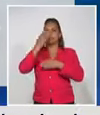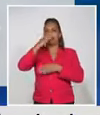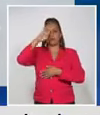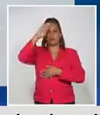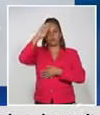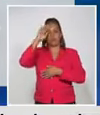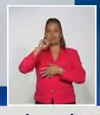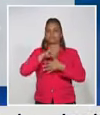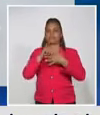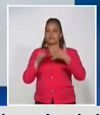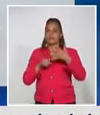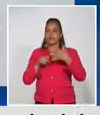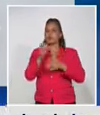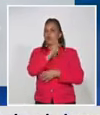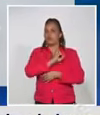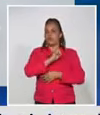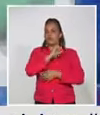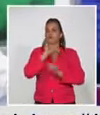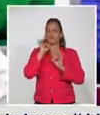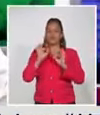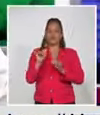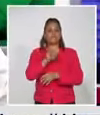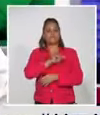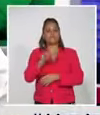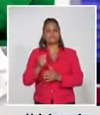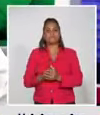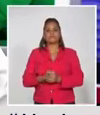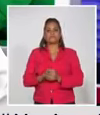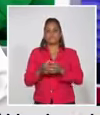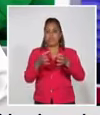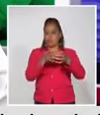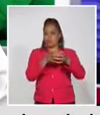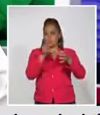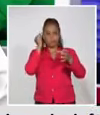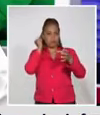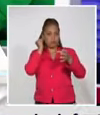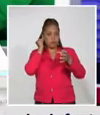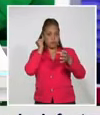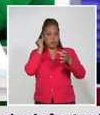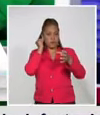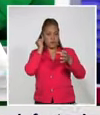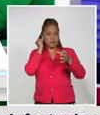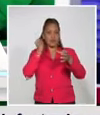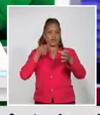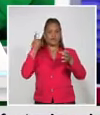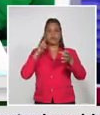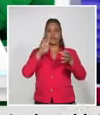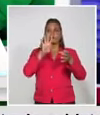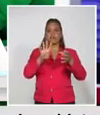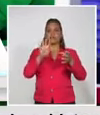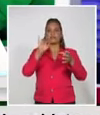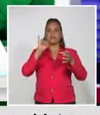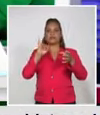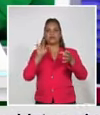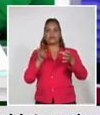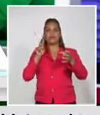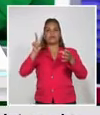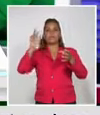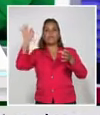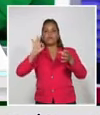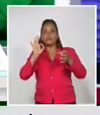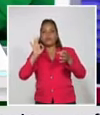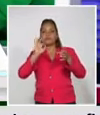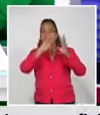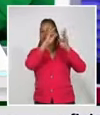del Oriente. Del sexo femenino ayer el 46,2%, en el acumulado